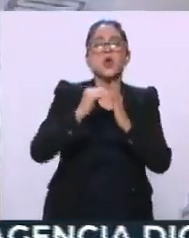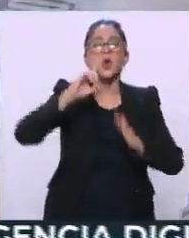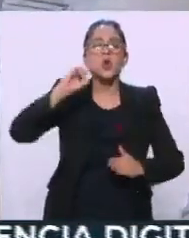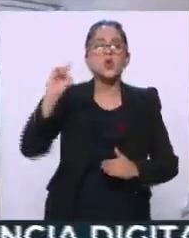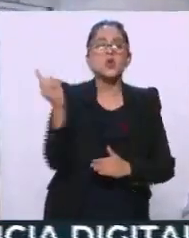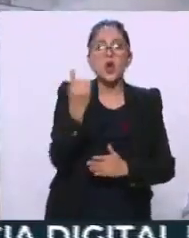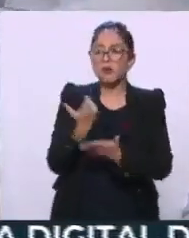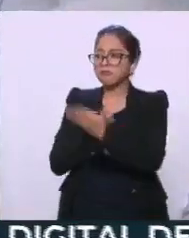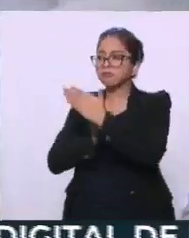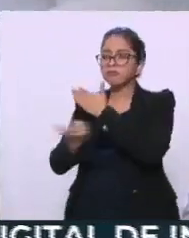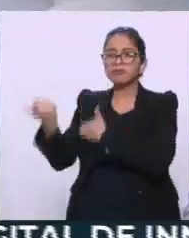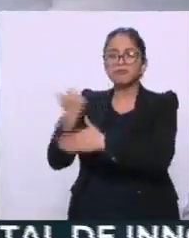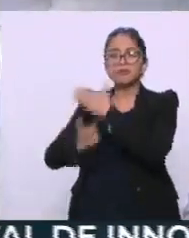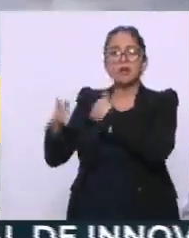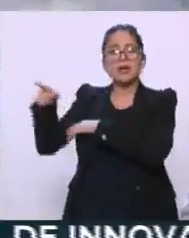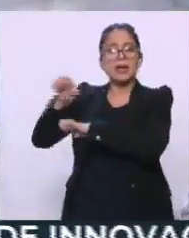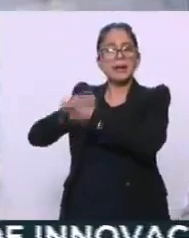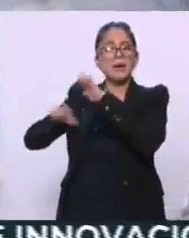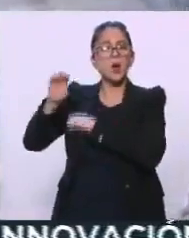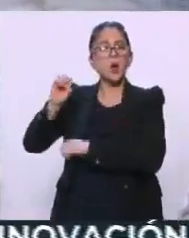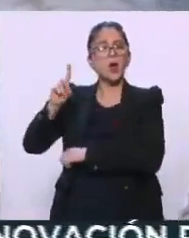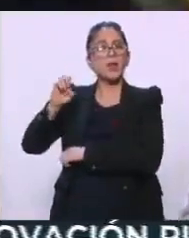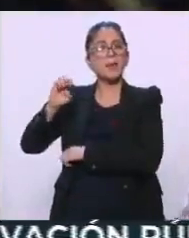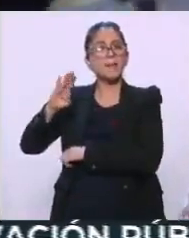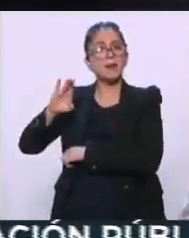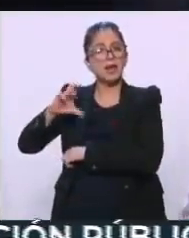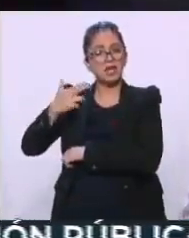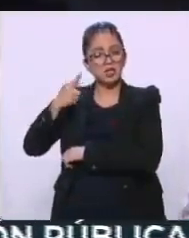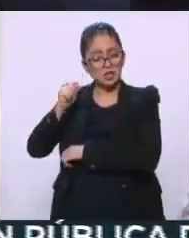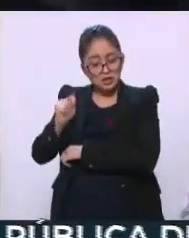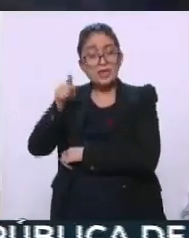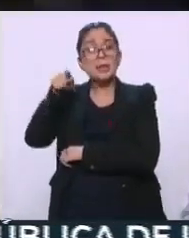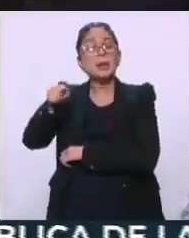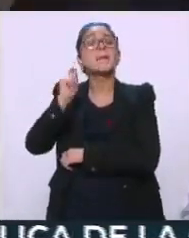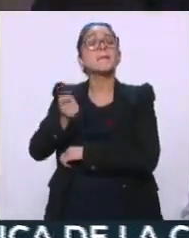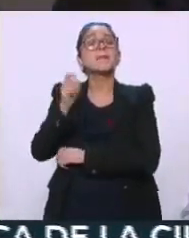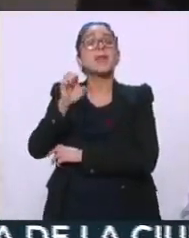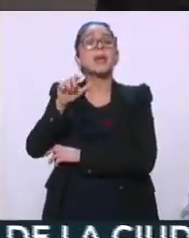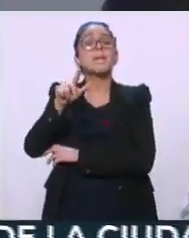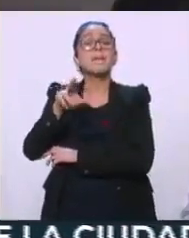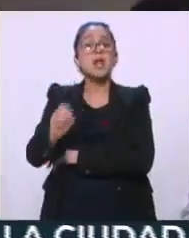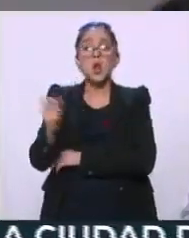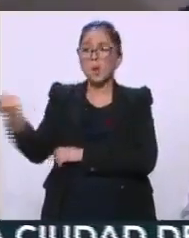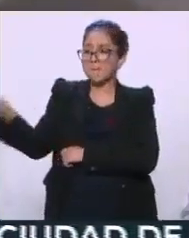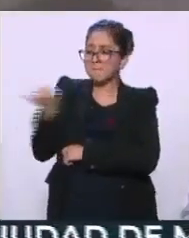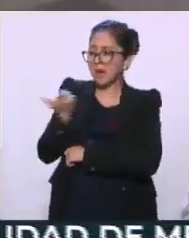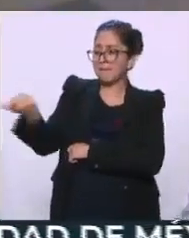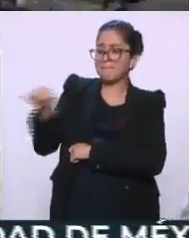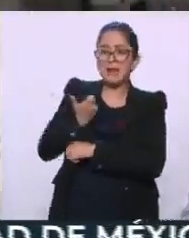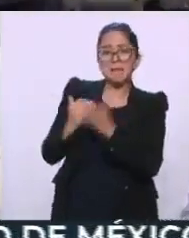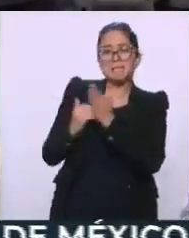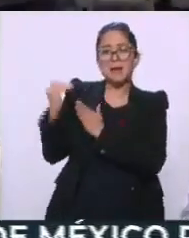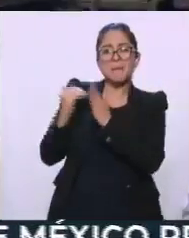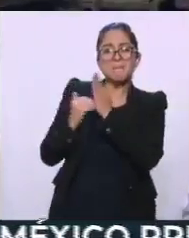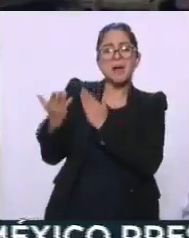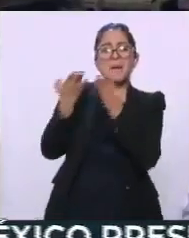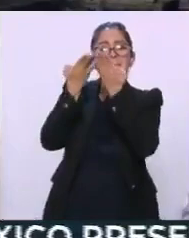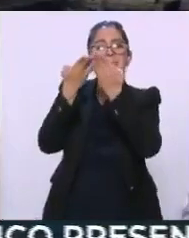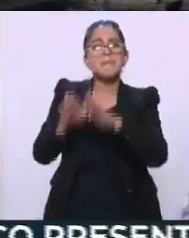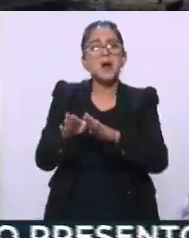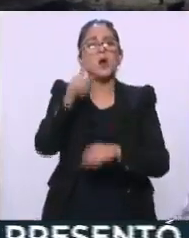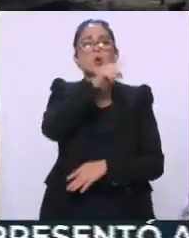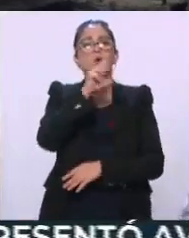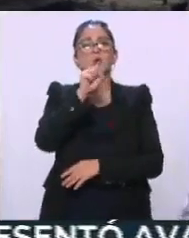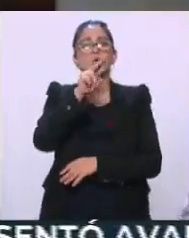la empresa Odebrecht y por los que presuntamente Emilio L. habría recibido millonarios depósitos en una cuenta bancaria en